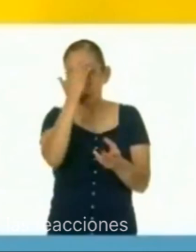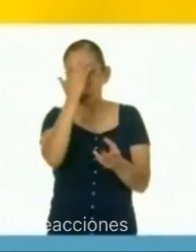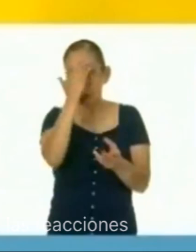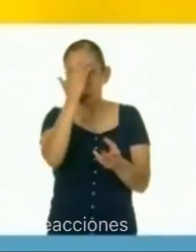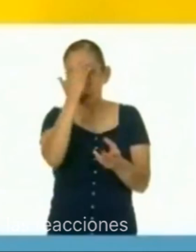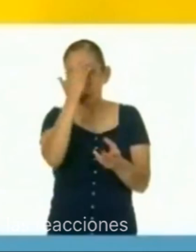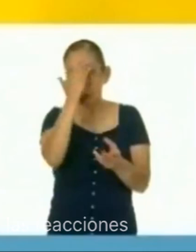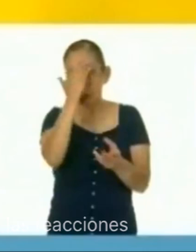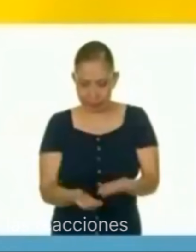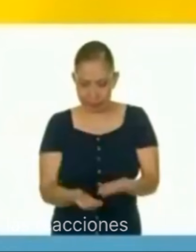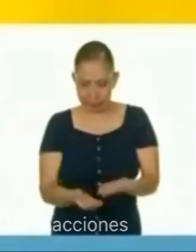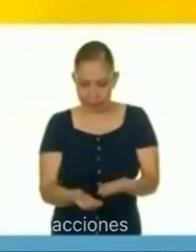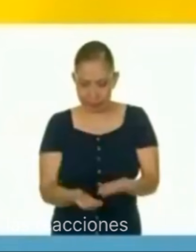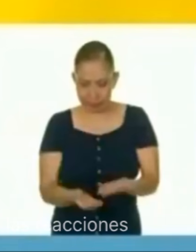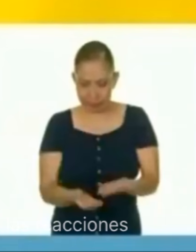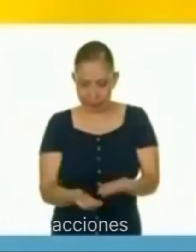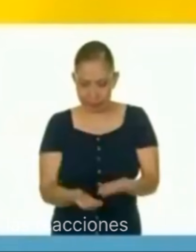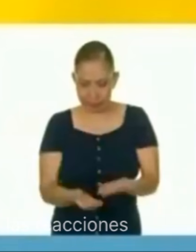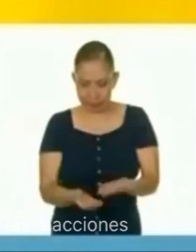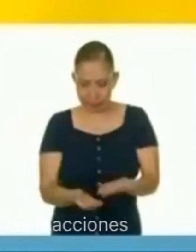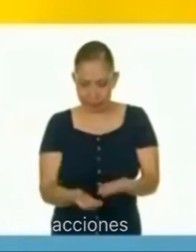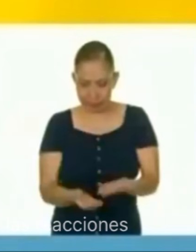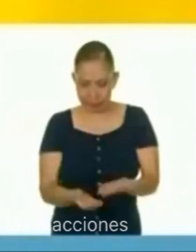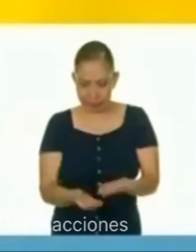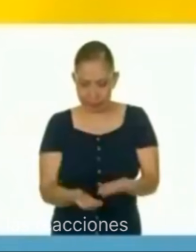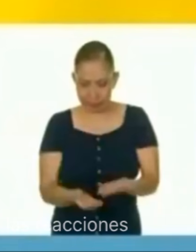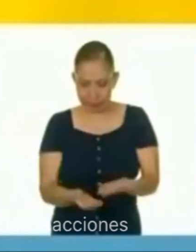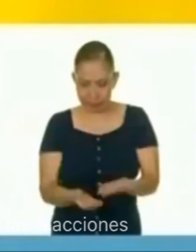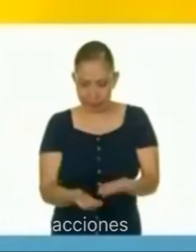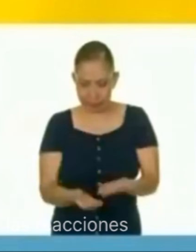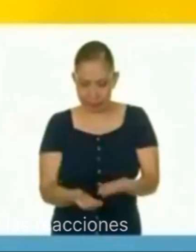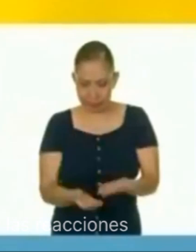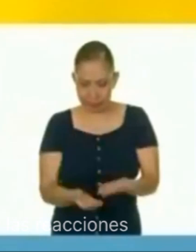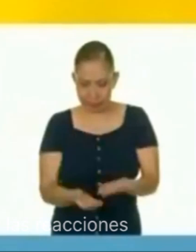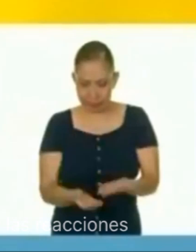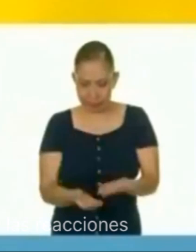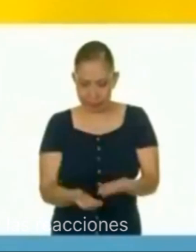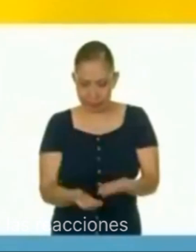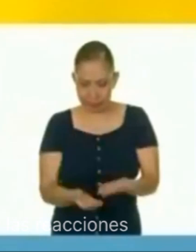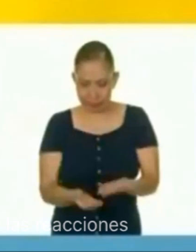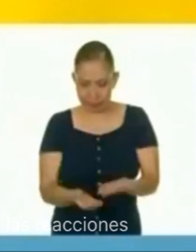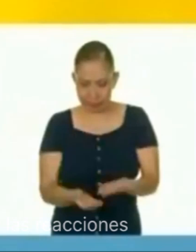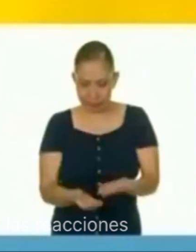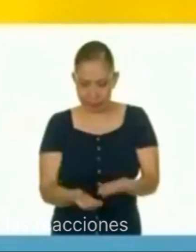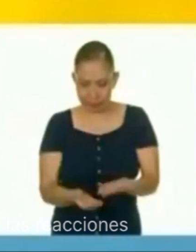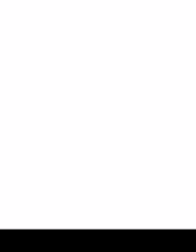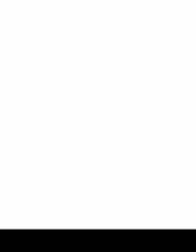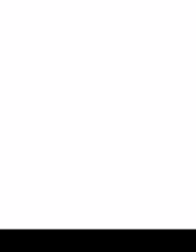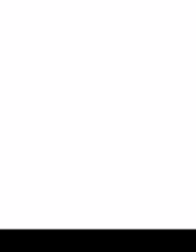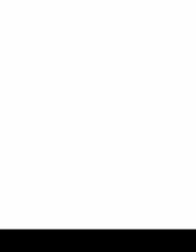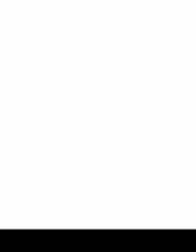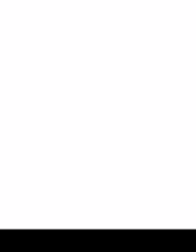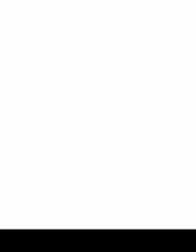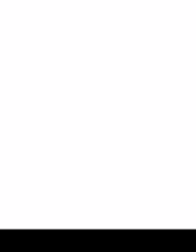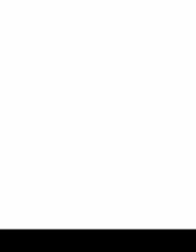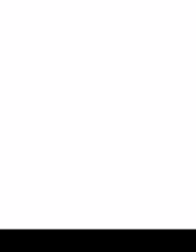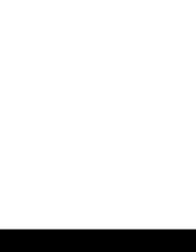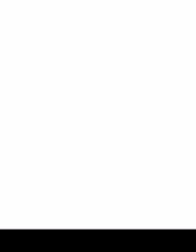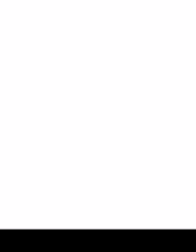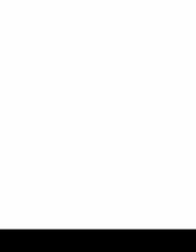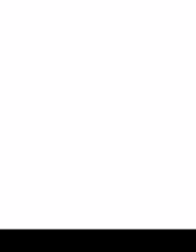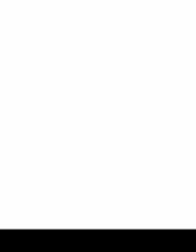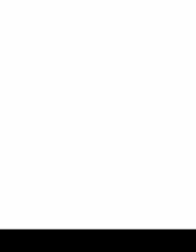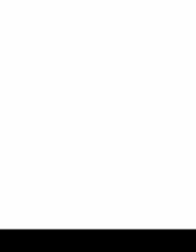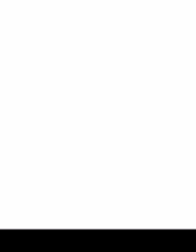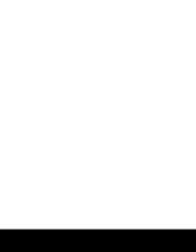1936 méxico siempre ha estado dispuesto a mostrar su solidaridad en caso de algún conflicto el reto de división siente te invito a que